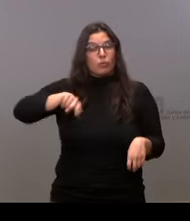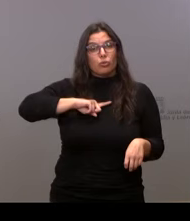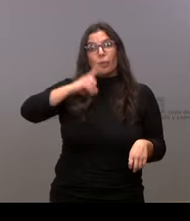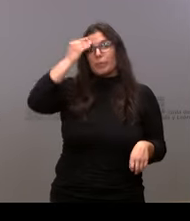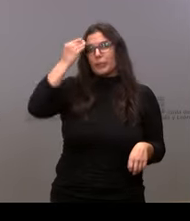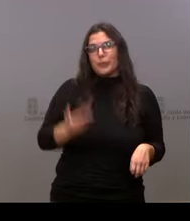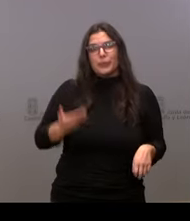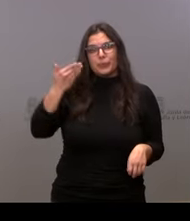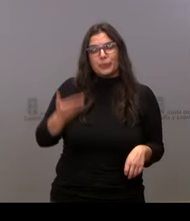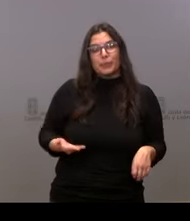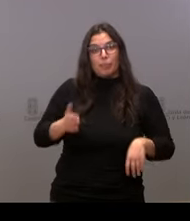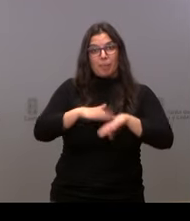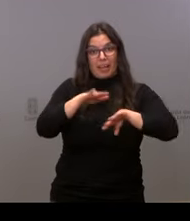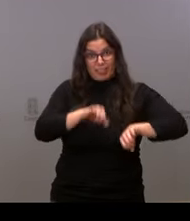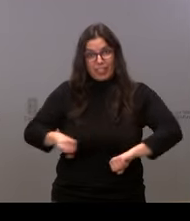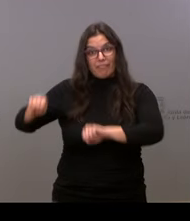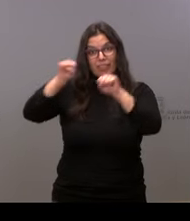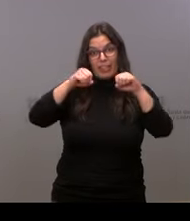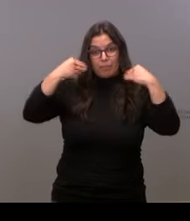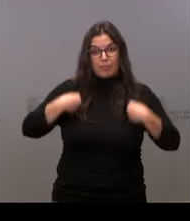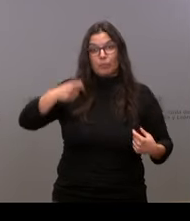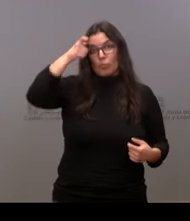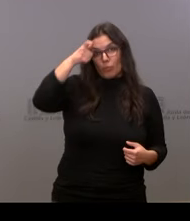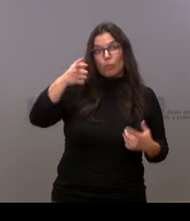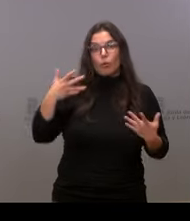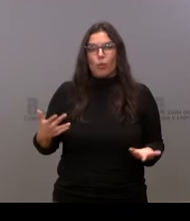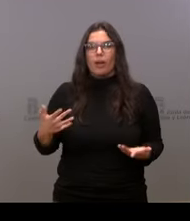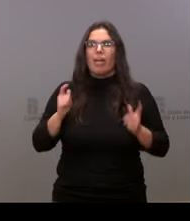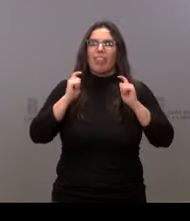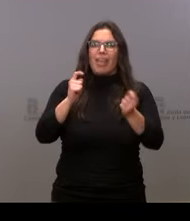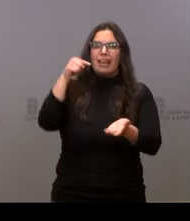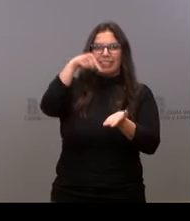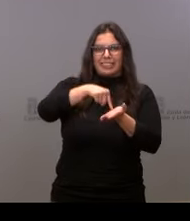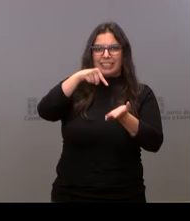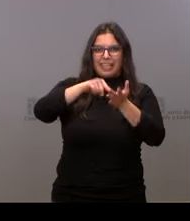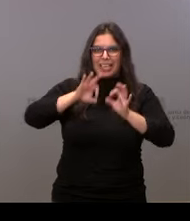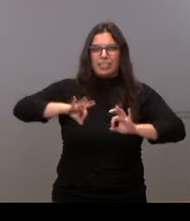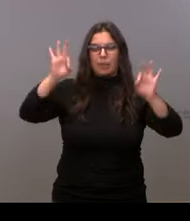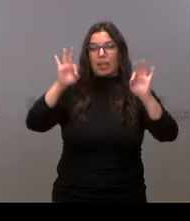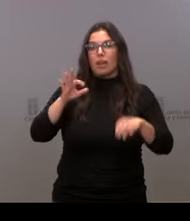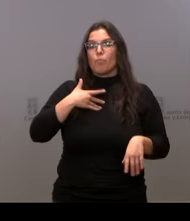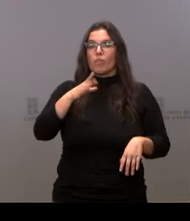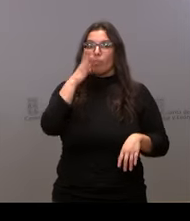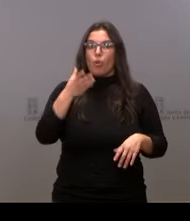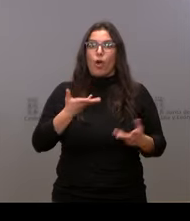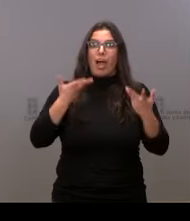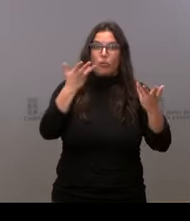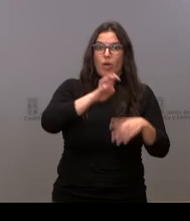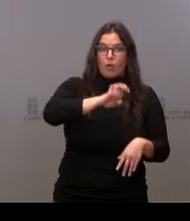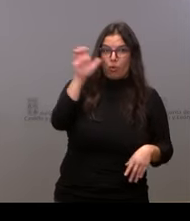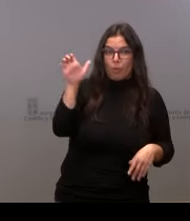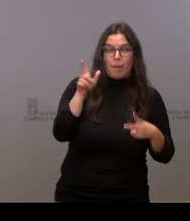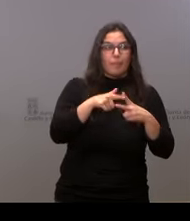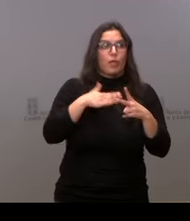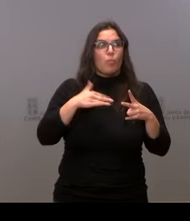fundamentales para la defensa del mundo rural es una fiscalidad diferenciada viene en forma de ayudas europeas bien